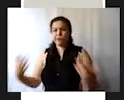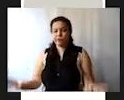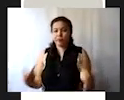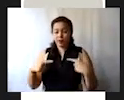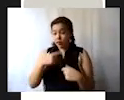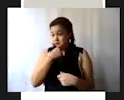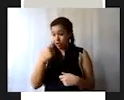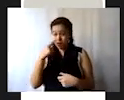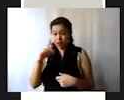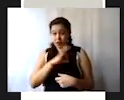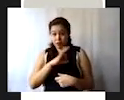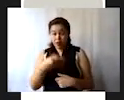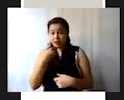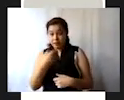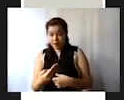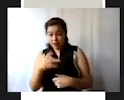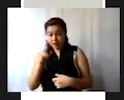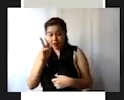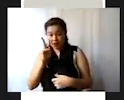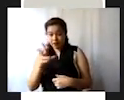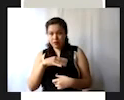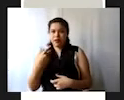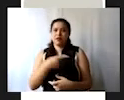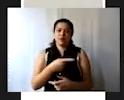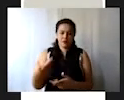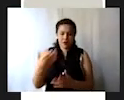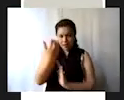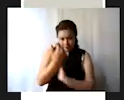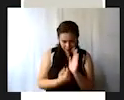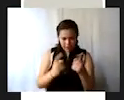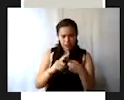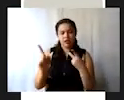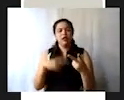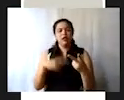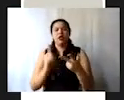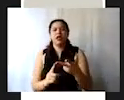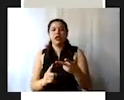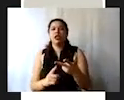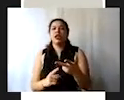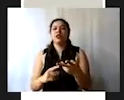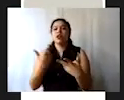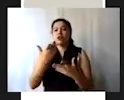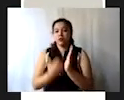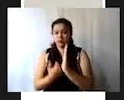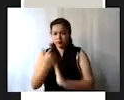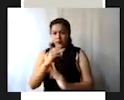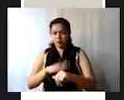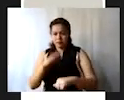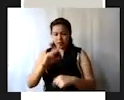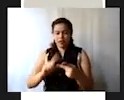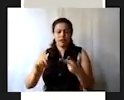bien, pues obviamente vamos a ayudar a que se reduzca la pobreza, a que haya un crecimiento económico. Está también